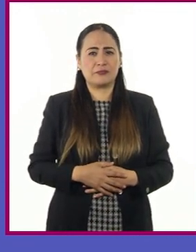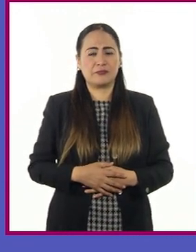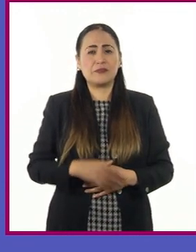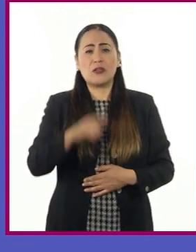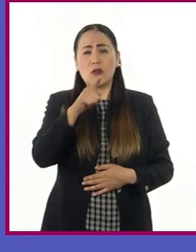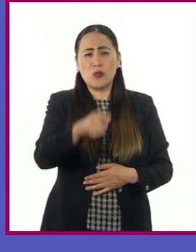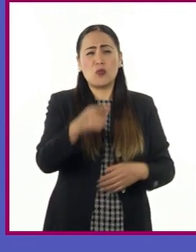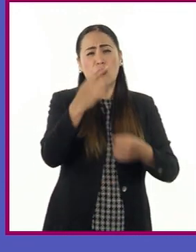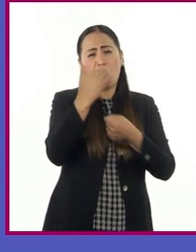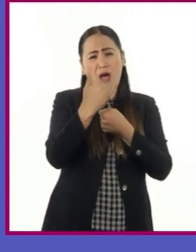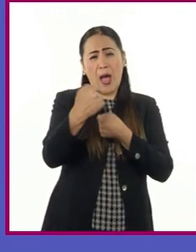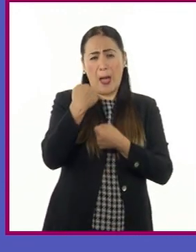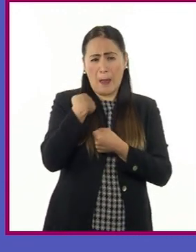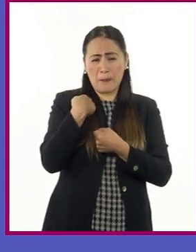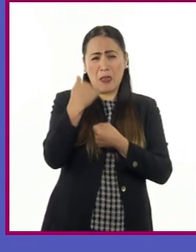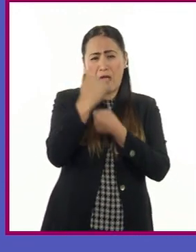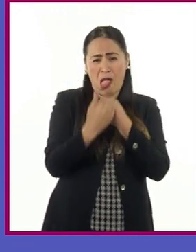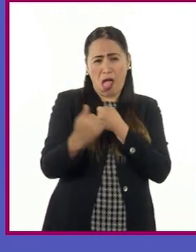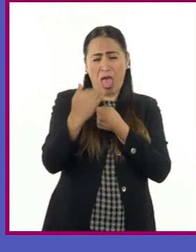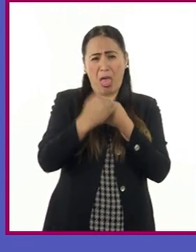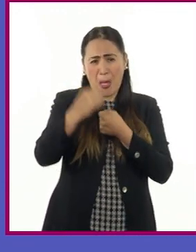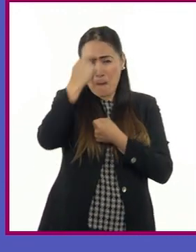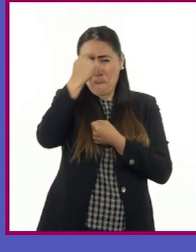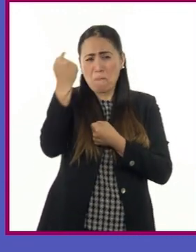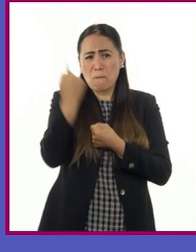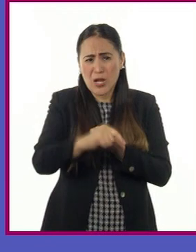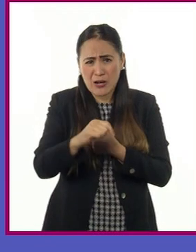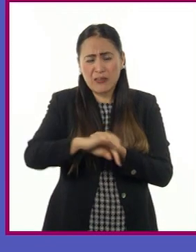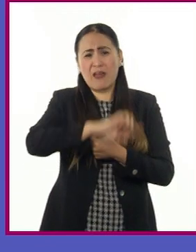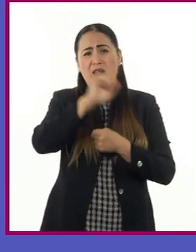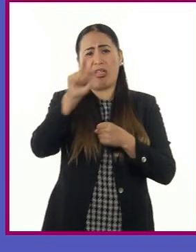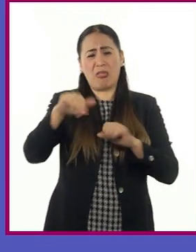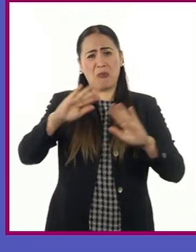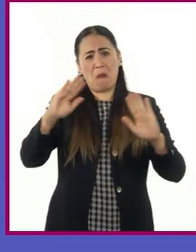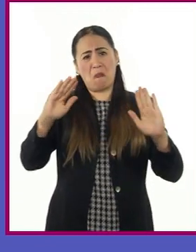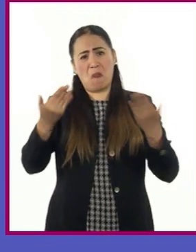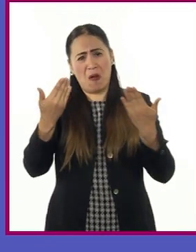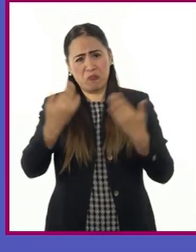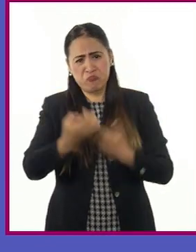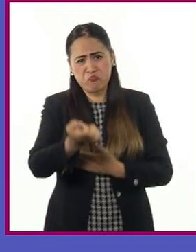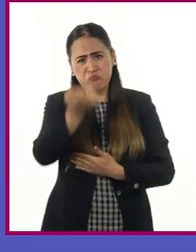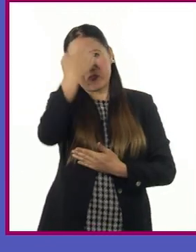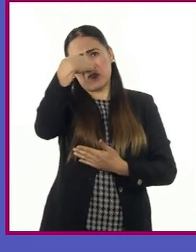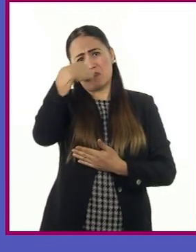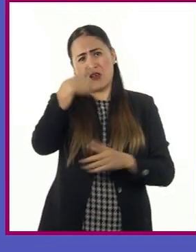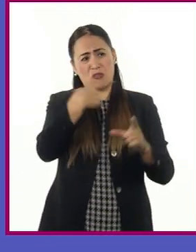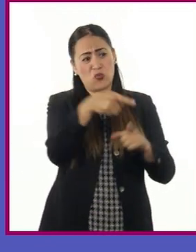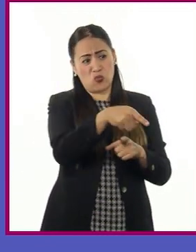¿para qué me enamoras, lisonjero, si has de burlarme luego fugitivo?